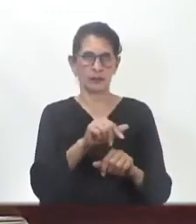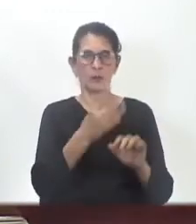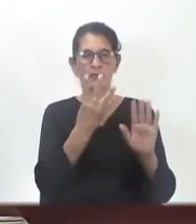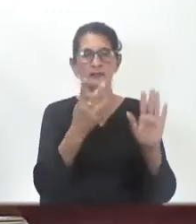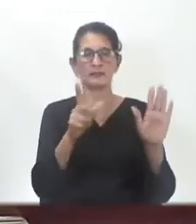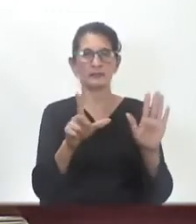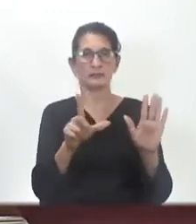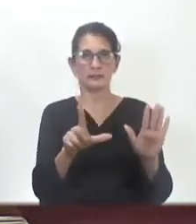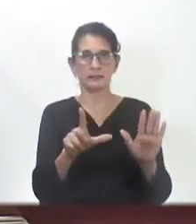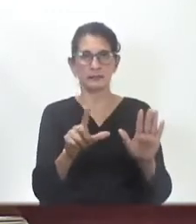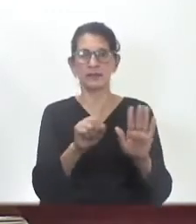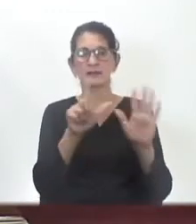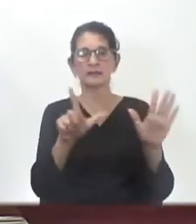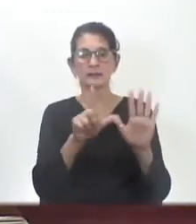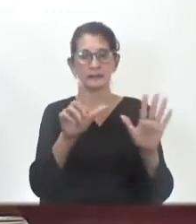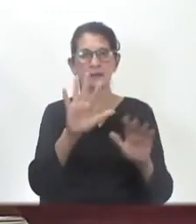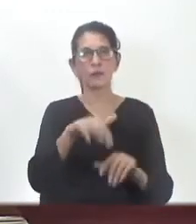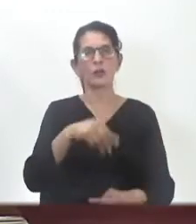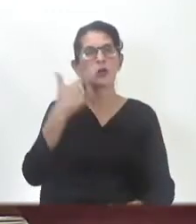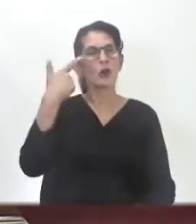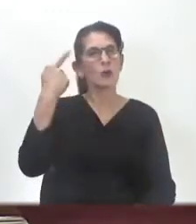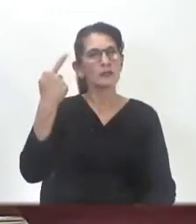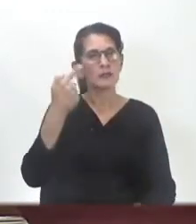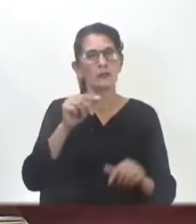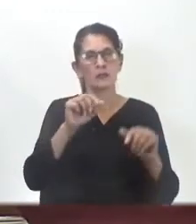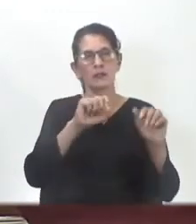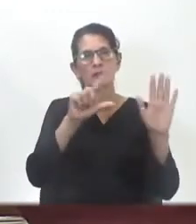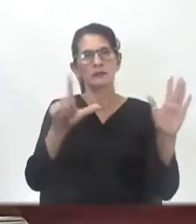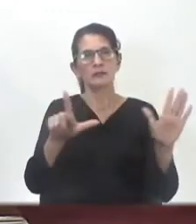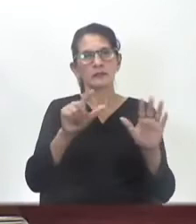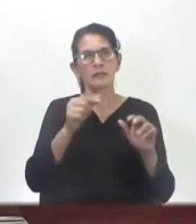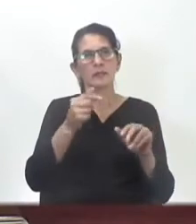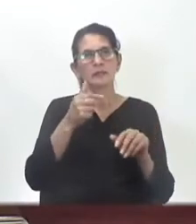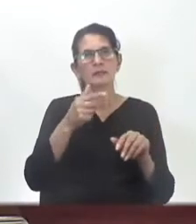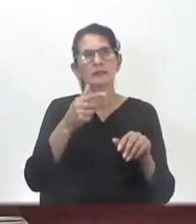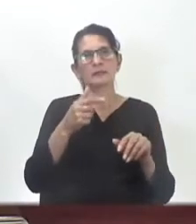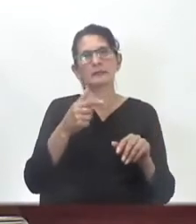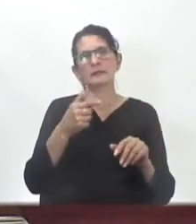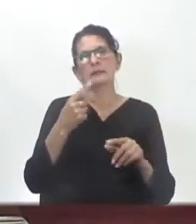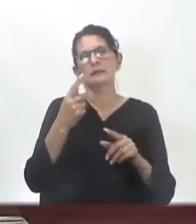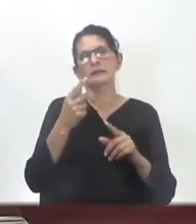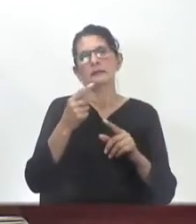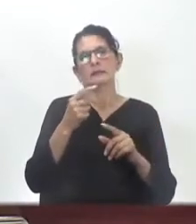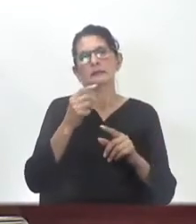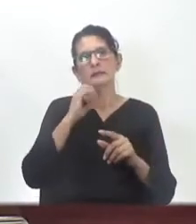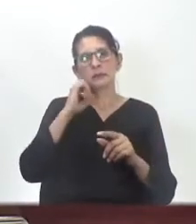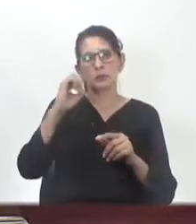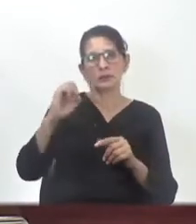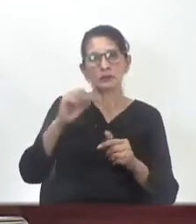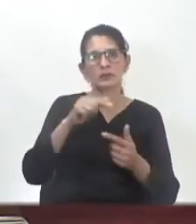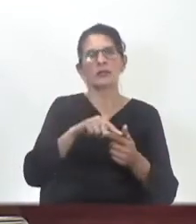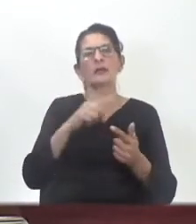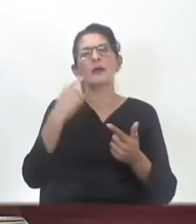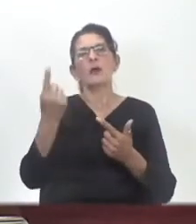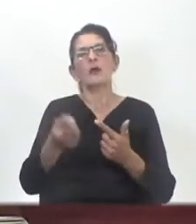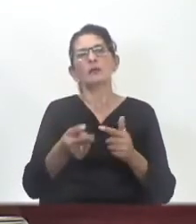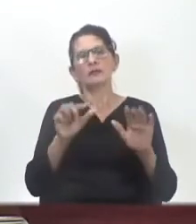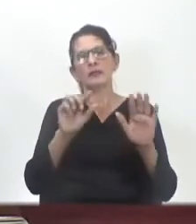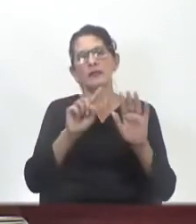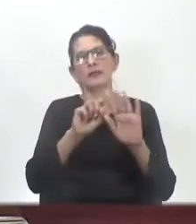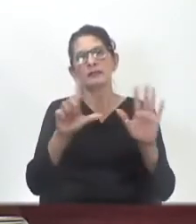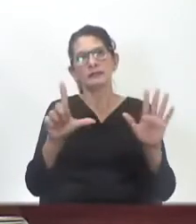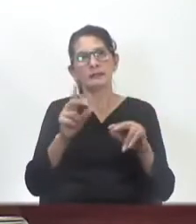17 fueron homicidios, 17 suicidios, un accidente cuya causa no ha sido aclarada y 17